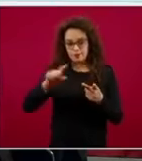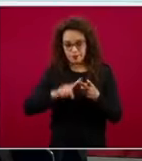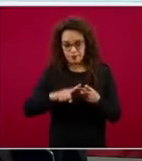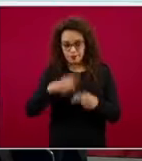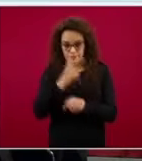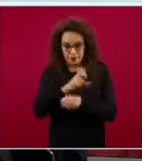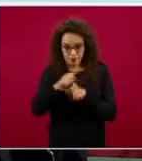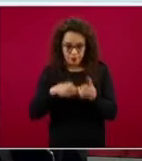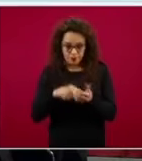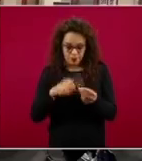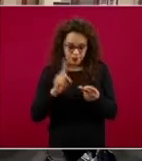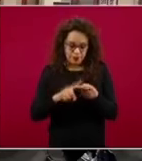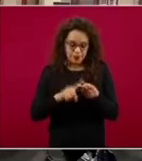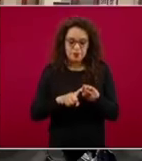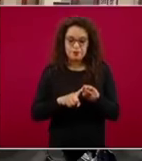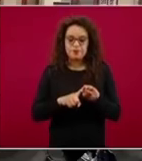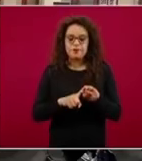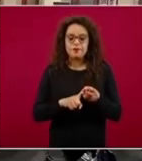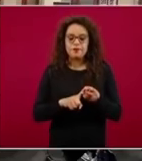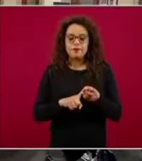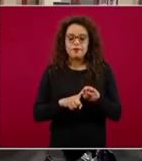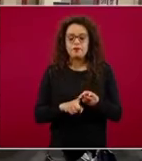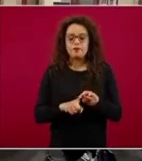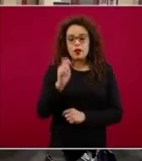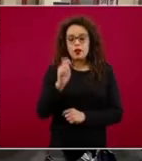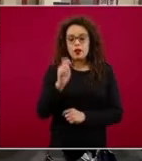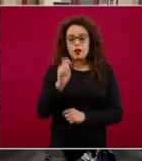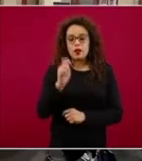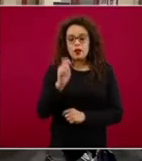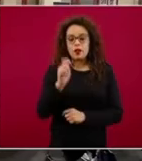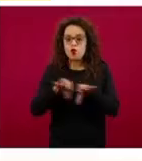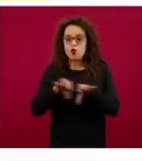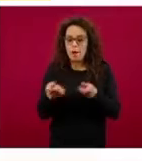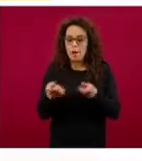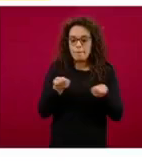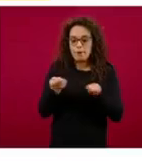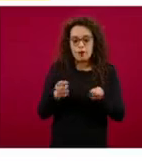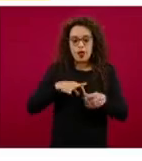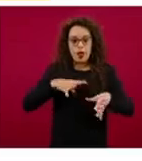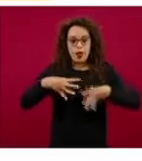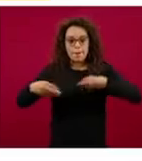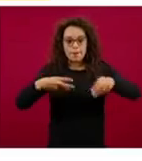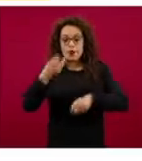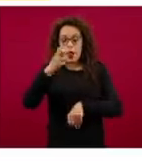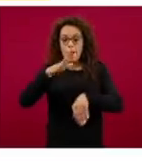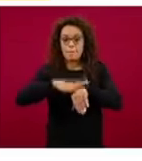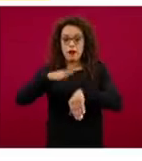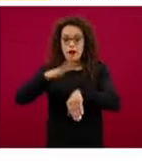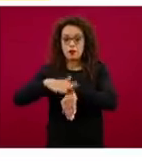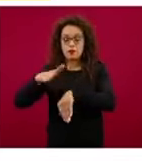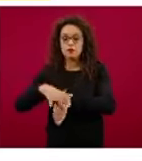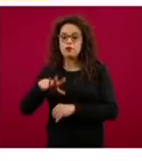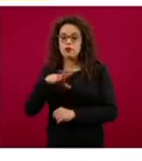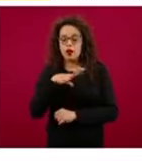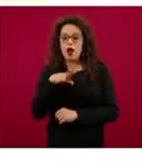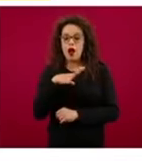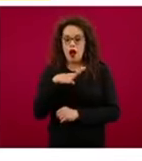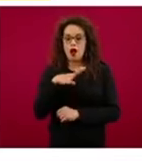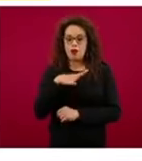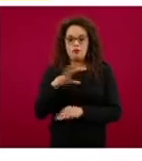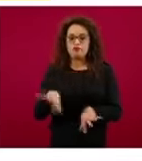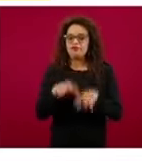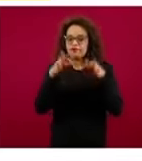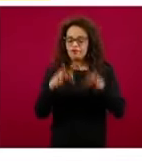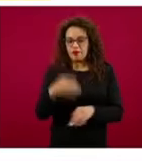lugar, el manejo médico de la epidemia, cada vez va logrando mayor éxito